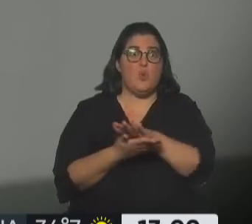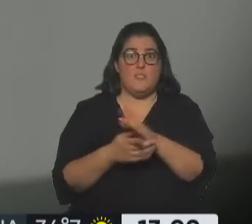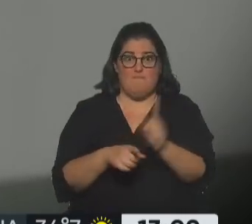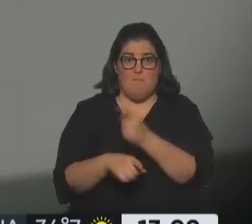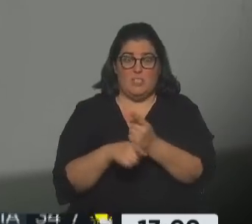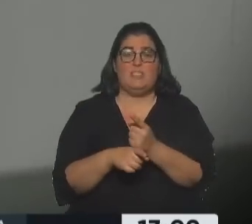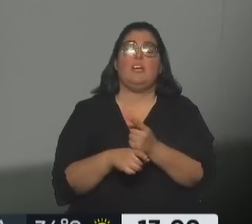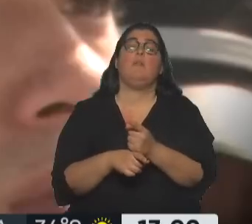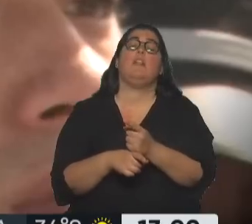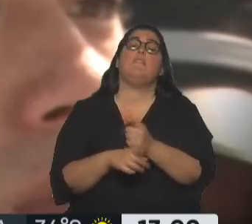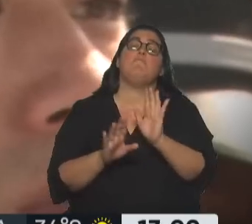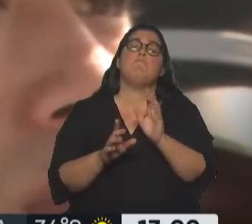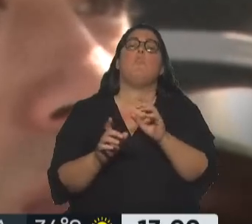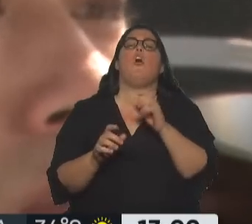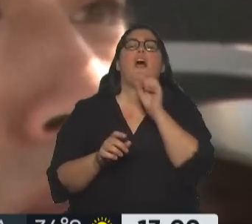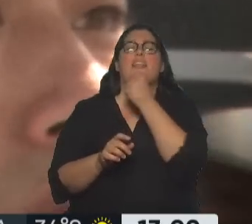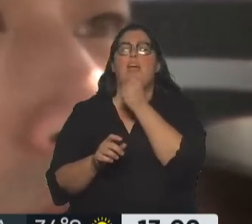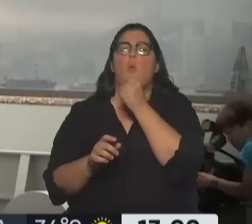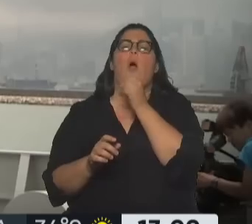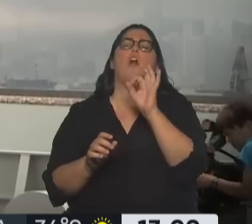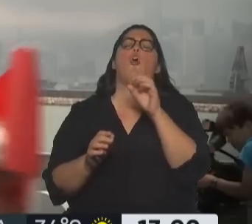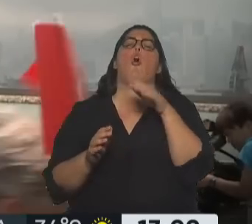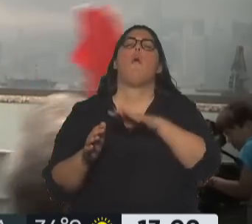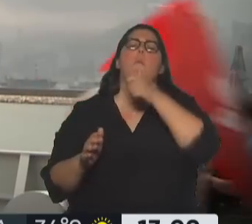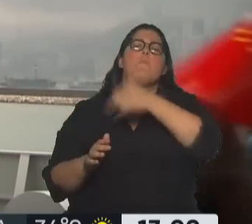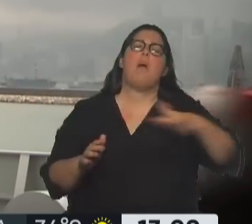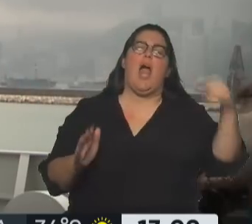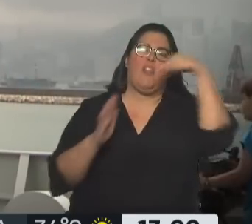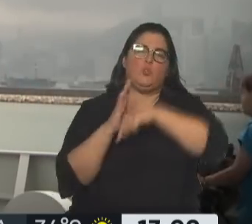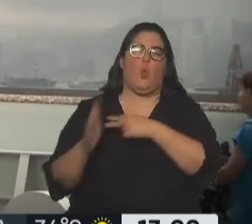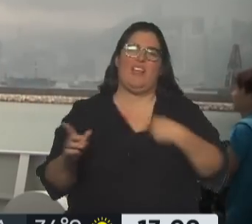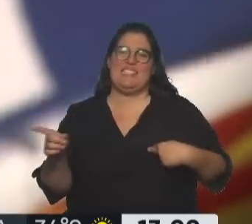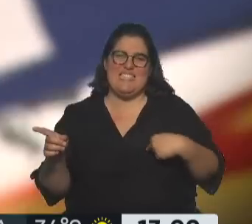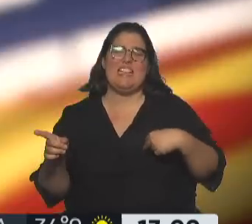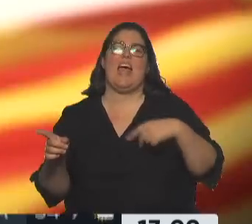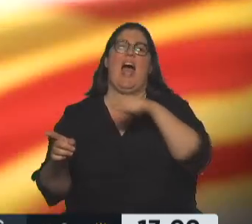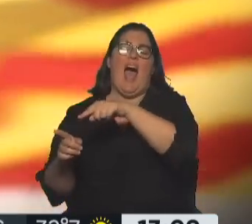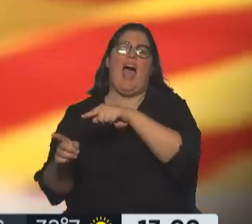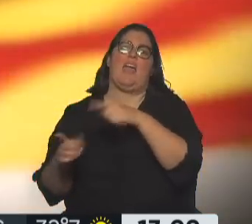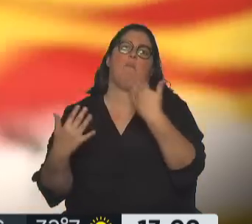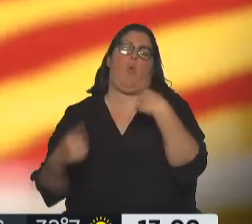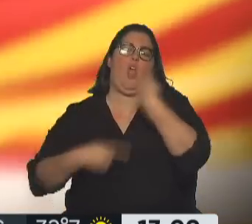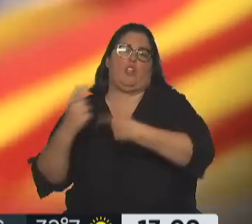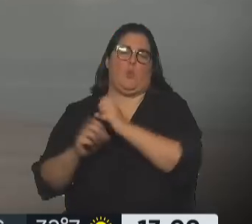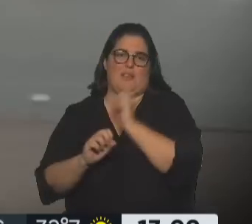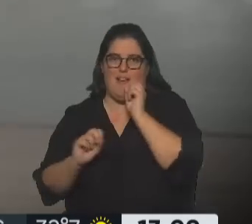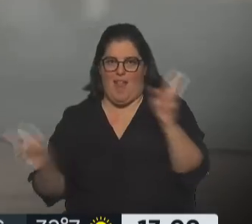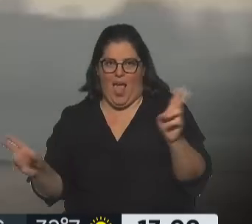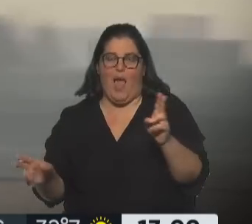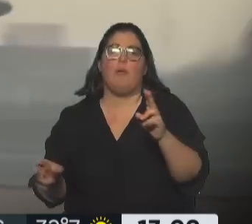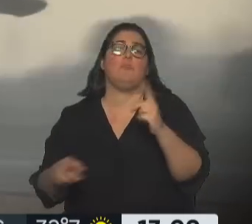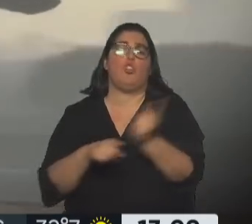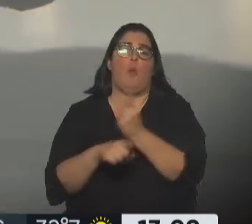incidente serio en el estrecho de Taiwán o en el mar del sur de la China podría tener graves consecuencias sin mecanismos adecuados para frenar un